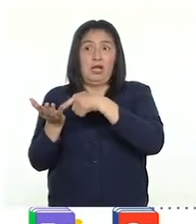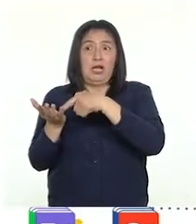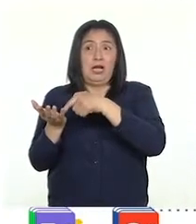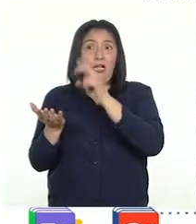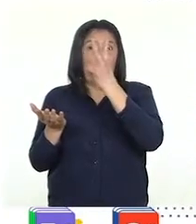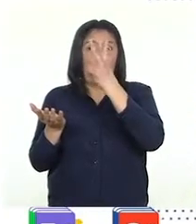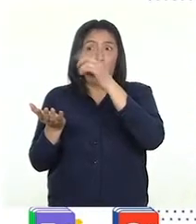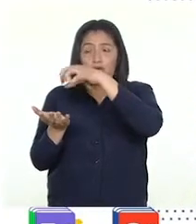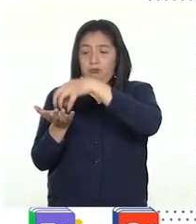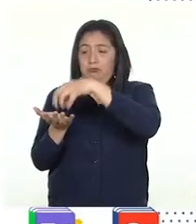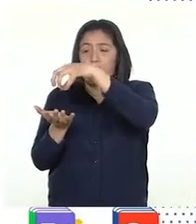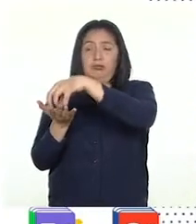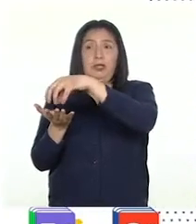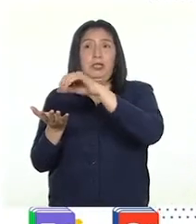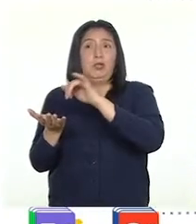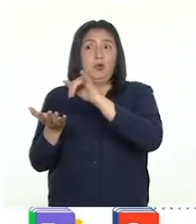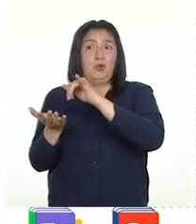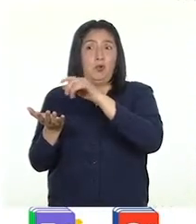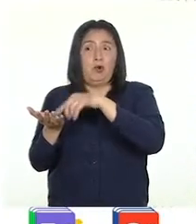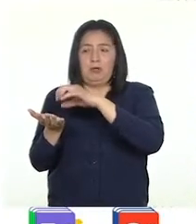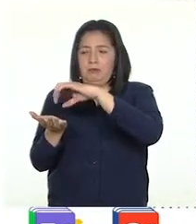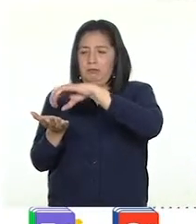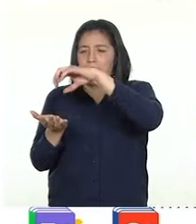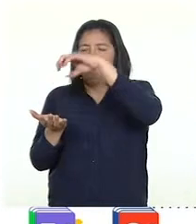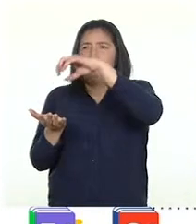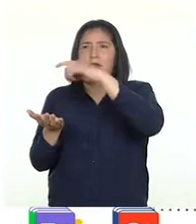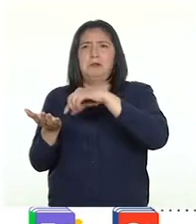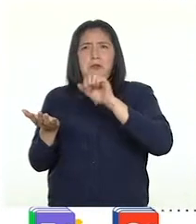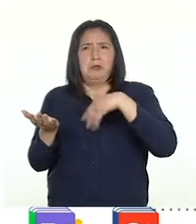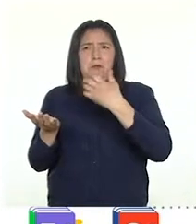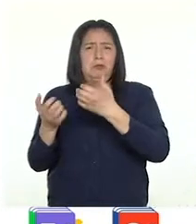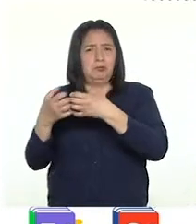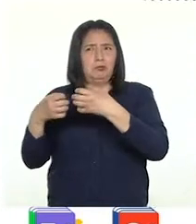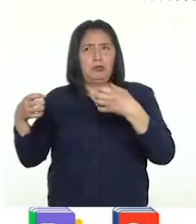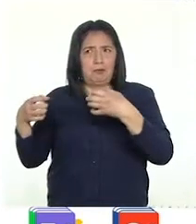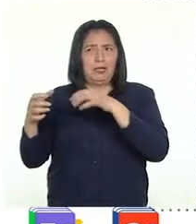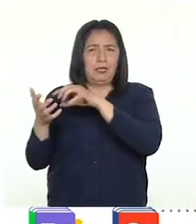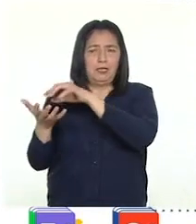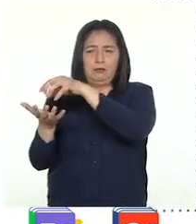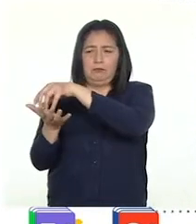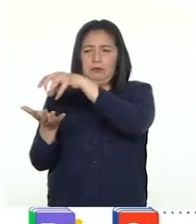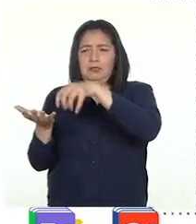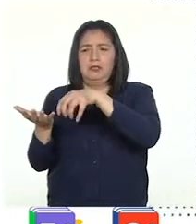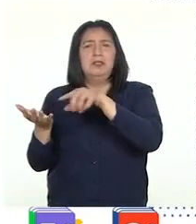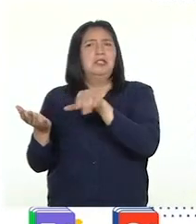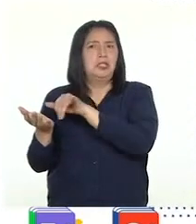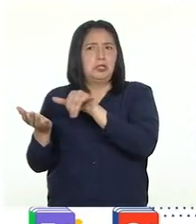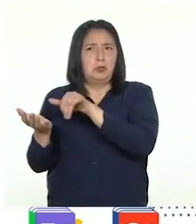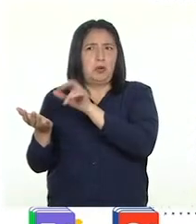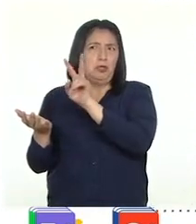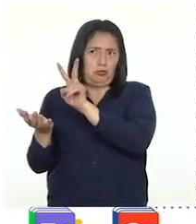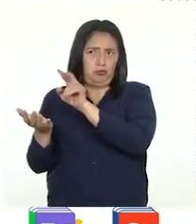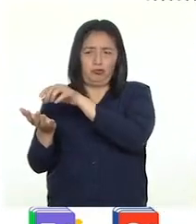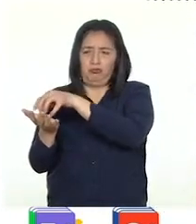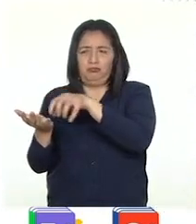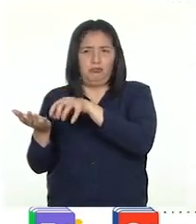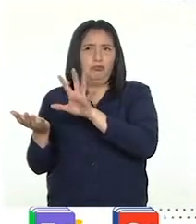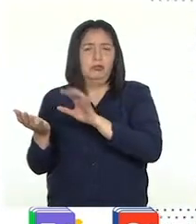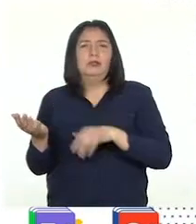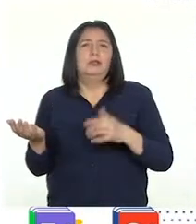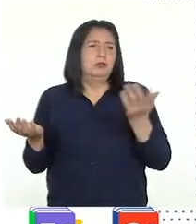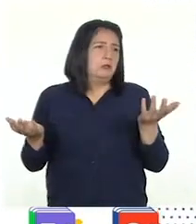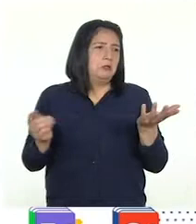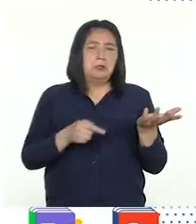2 bloques iguales en forma de torre, los podemos separar, pero tenemos igual 2 bloques.